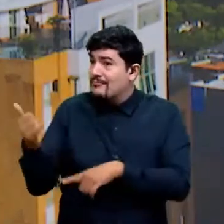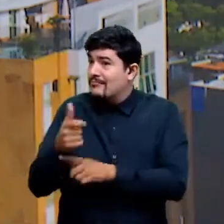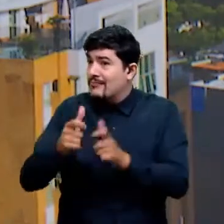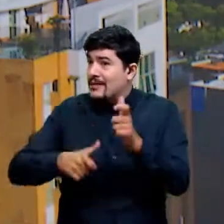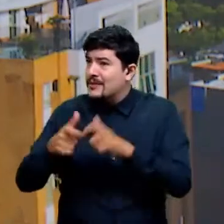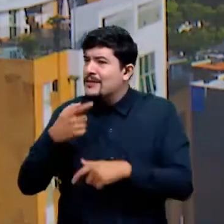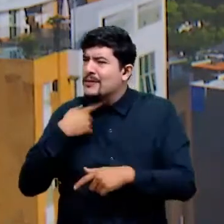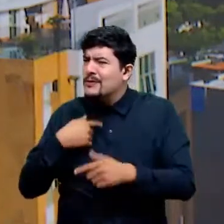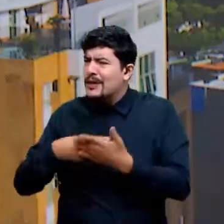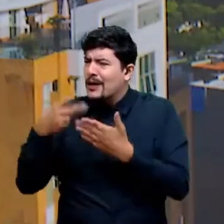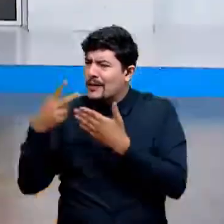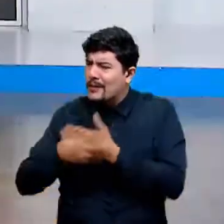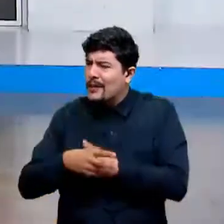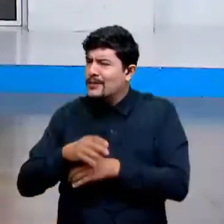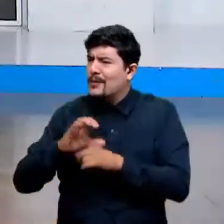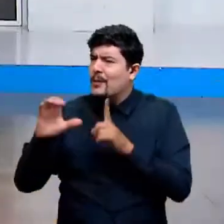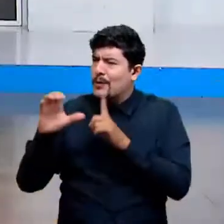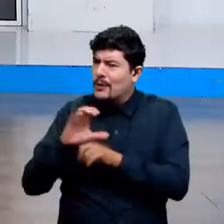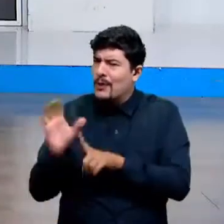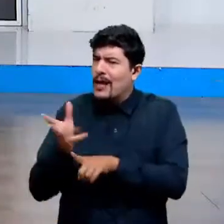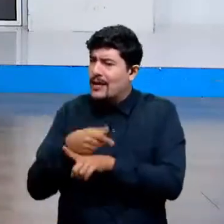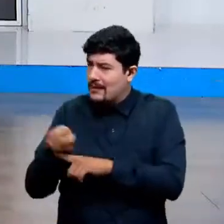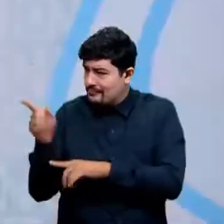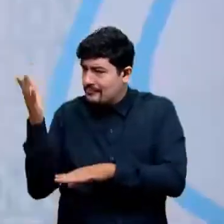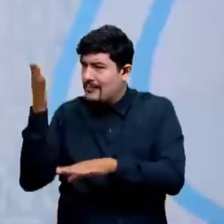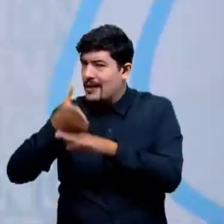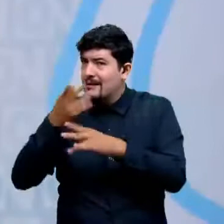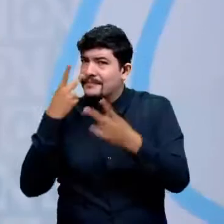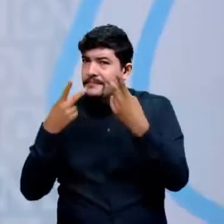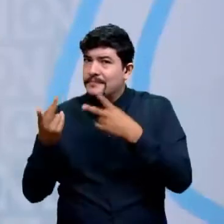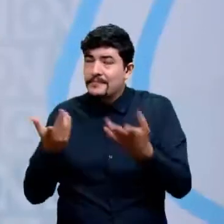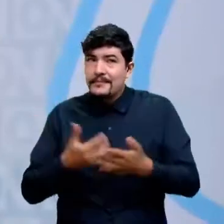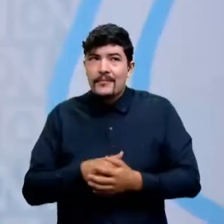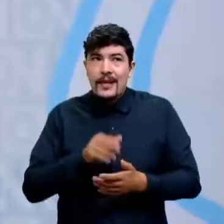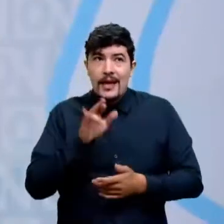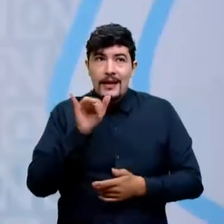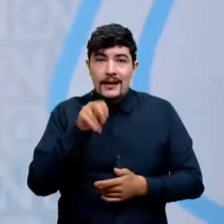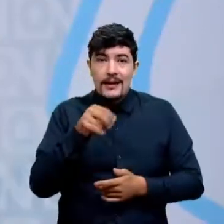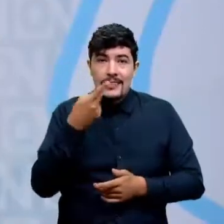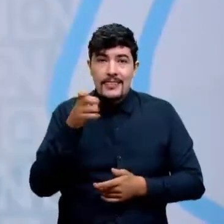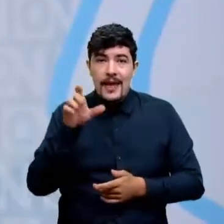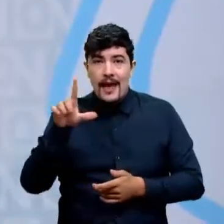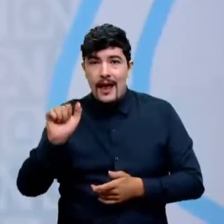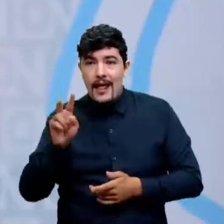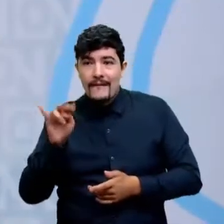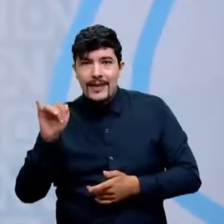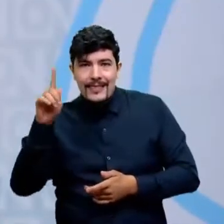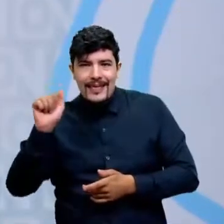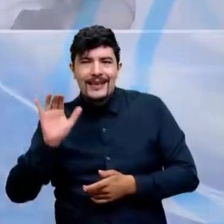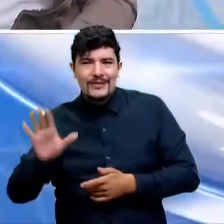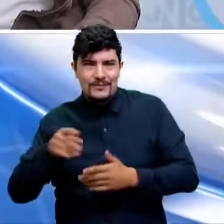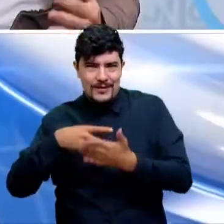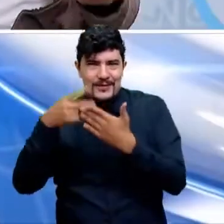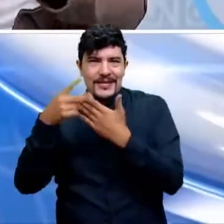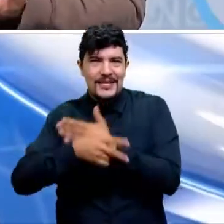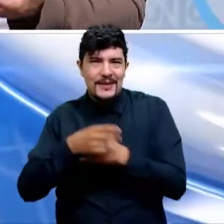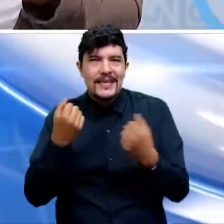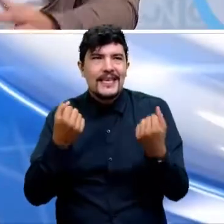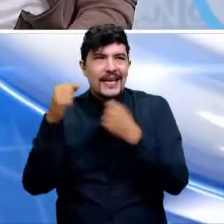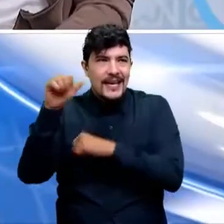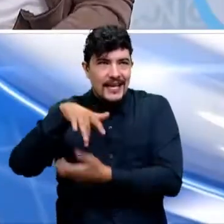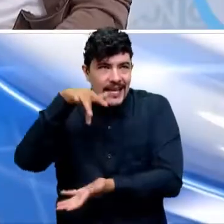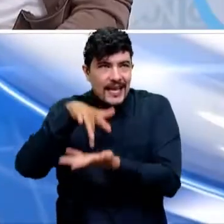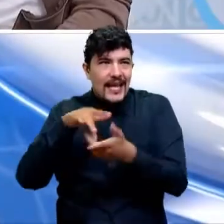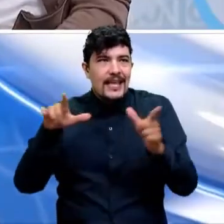encanta la cultura, el arte, pues por supuesto vayan y lo vean. Claro, el RIN de la vida fue uno de los proyectos que ganó y que estuvo afortunadamente